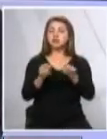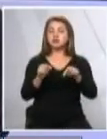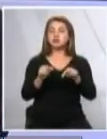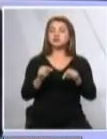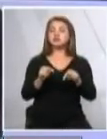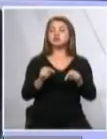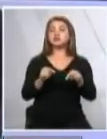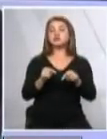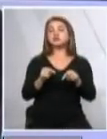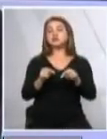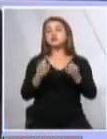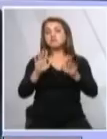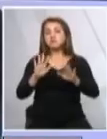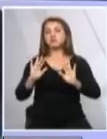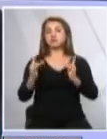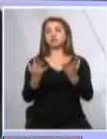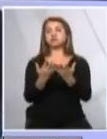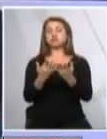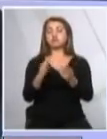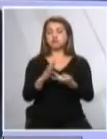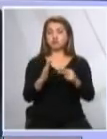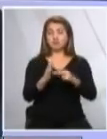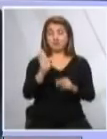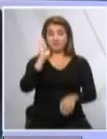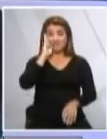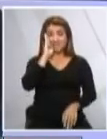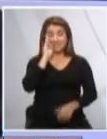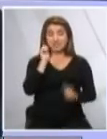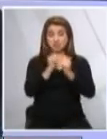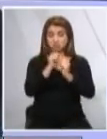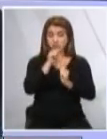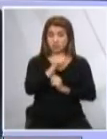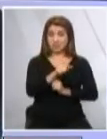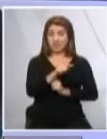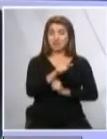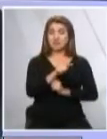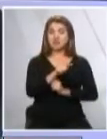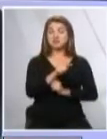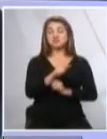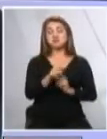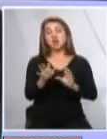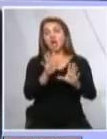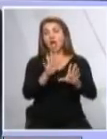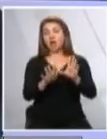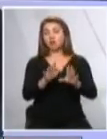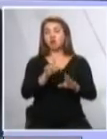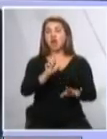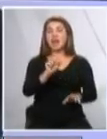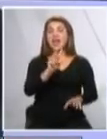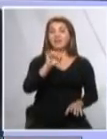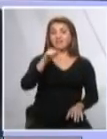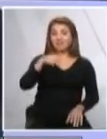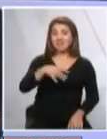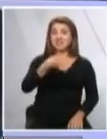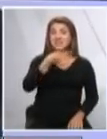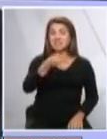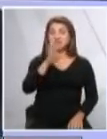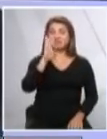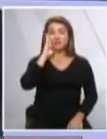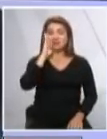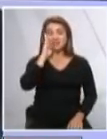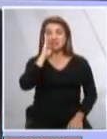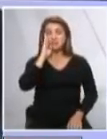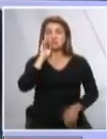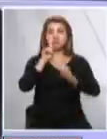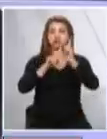envuelto en la misma crisis. Michelle Bachelet, con ella, por algo Joaquín Lavín en su momento catalogó el bacheletismo